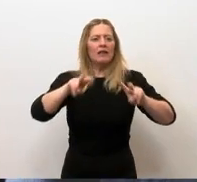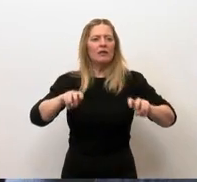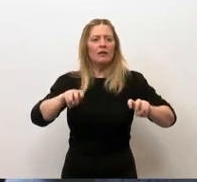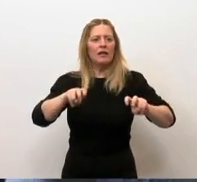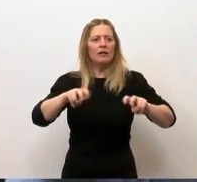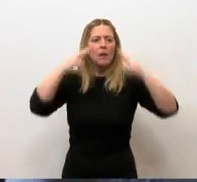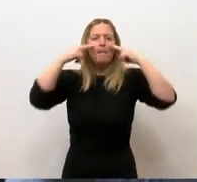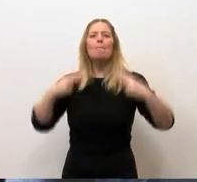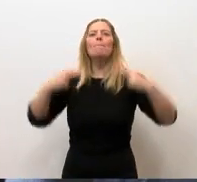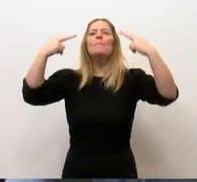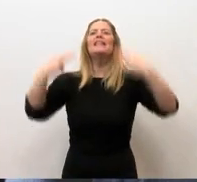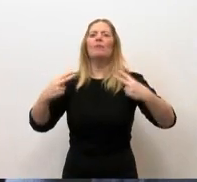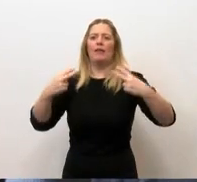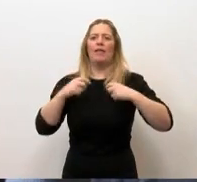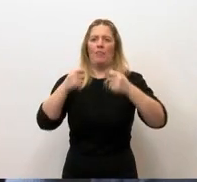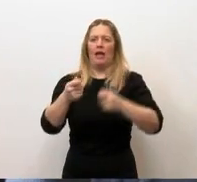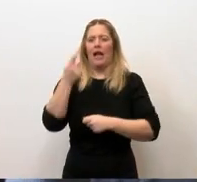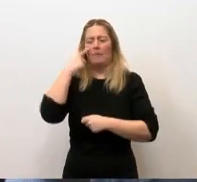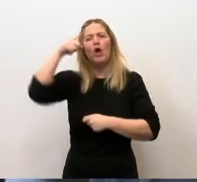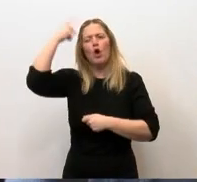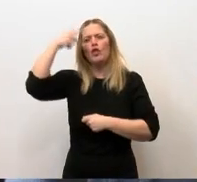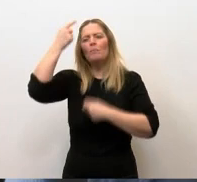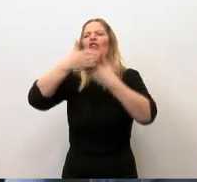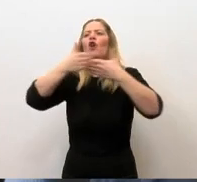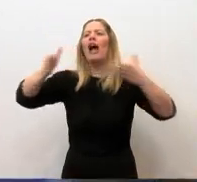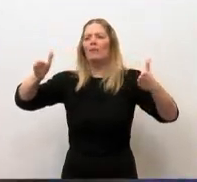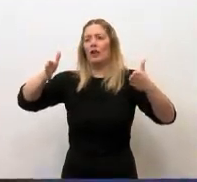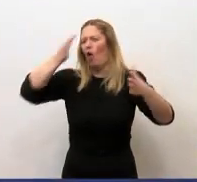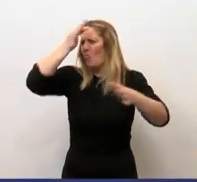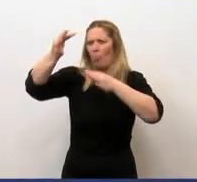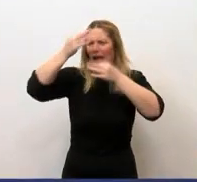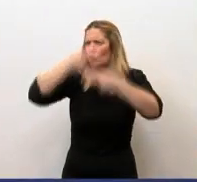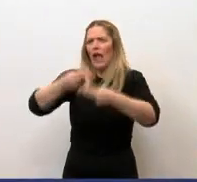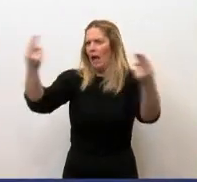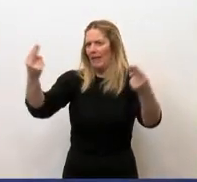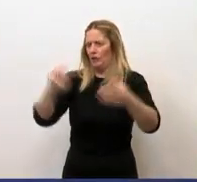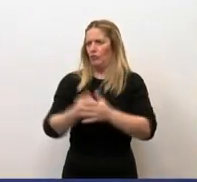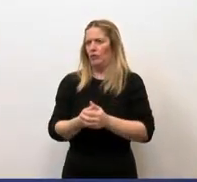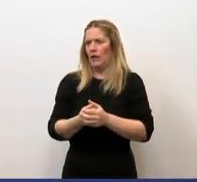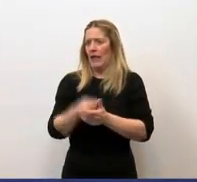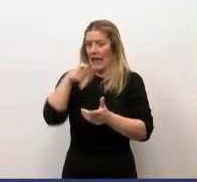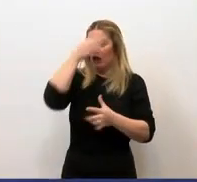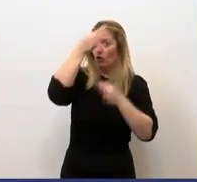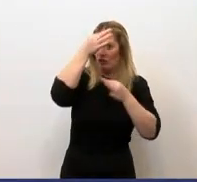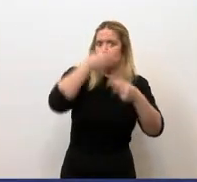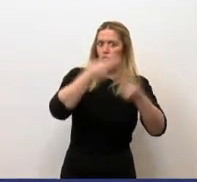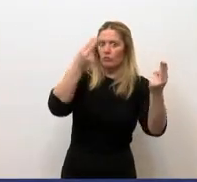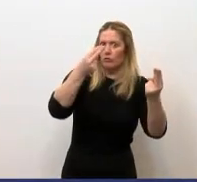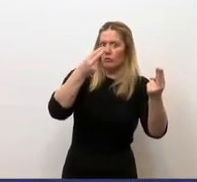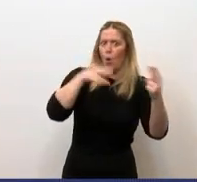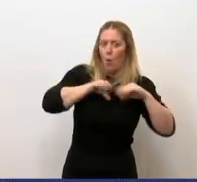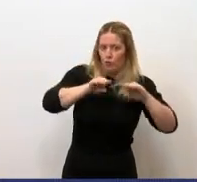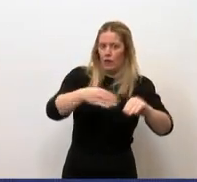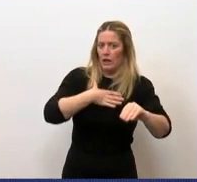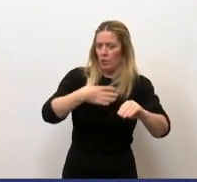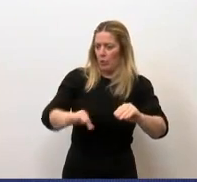Conocimiento abierto. A ver, datos abiertos. ¿Por qué no utilizar estos datos para llevar a cabo